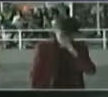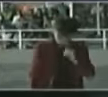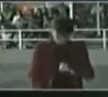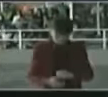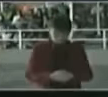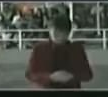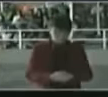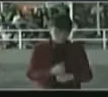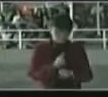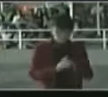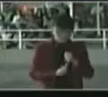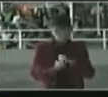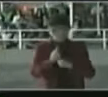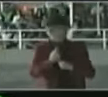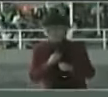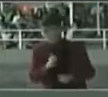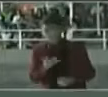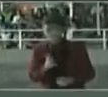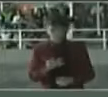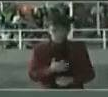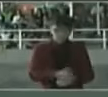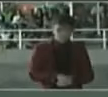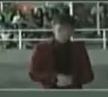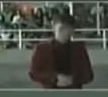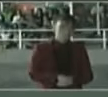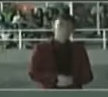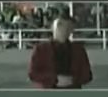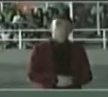hace un año aproximadamente,